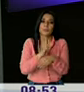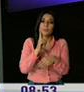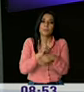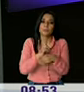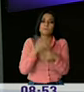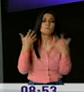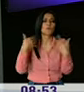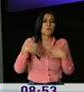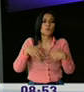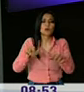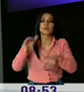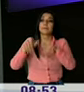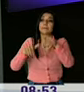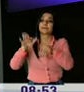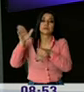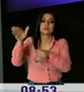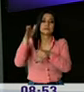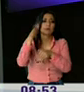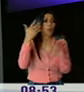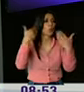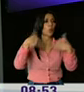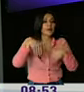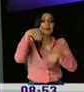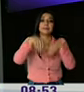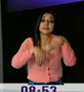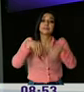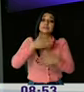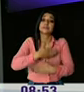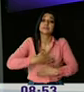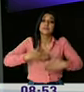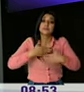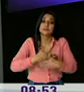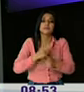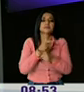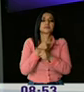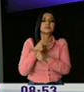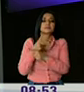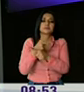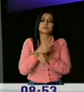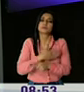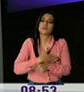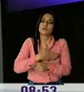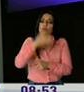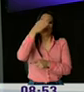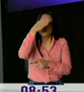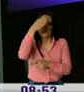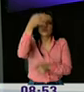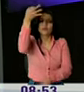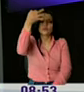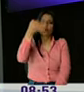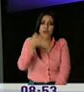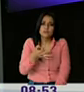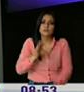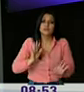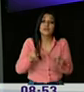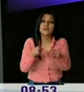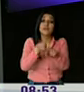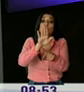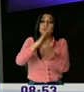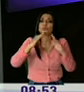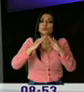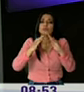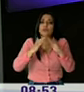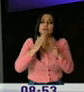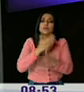los balnearios que usted vaya a salir, tenga la amabilidad, con cultura, hágalo como si fuera su casa.